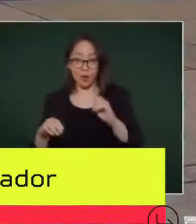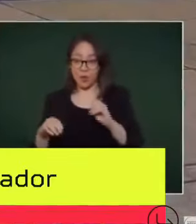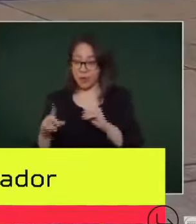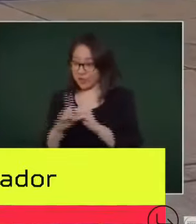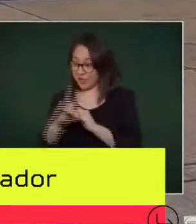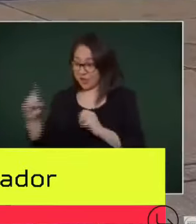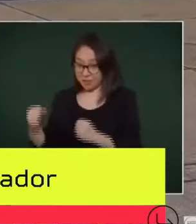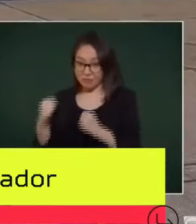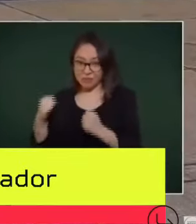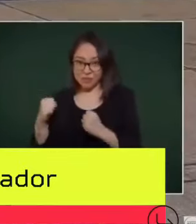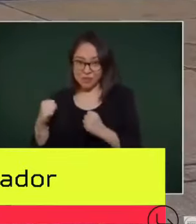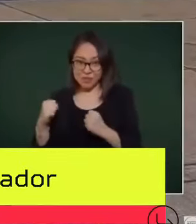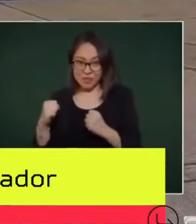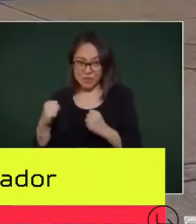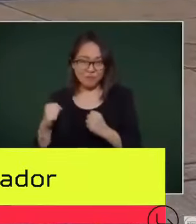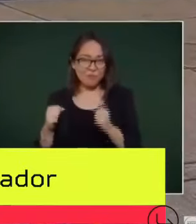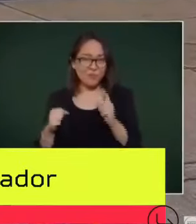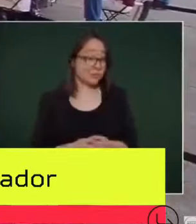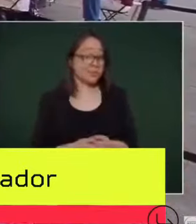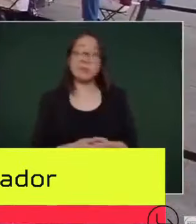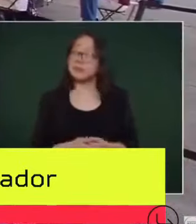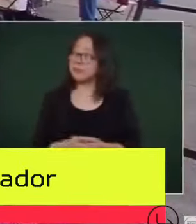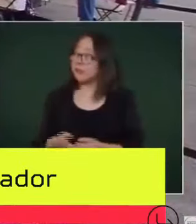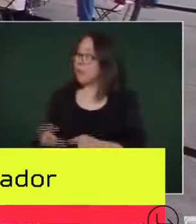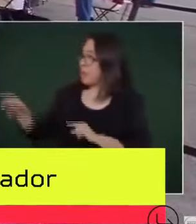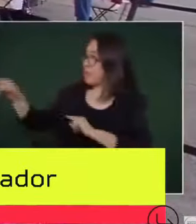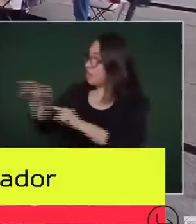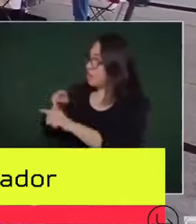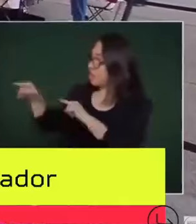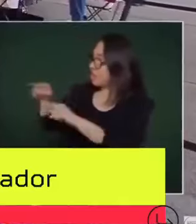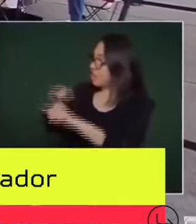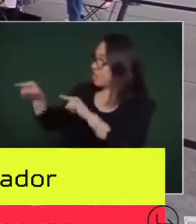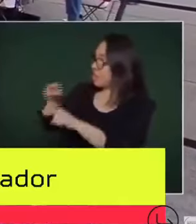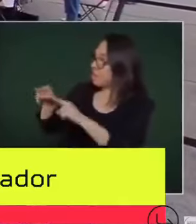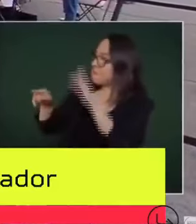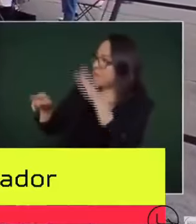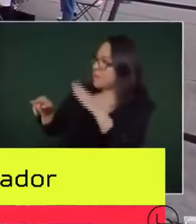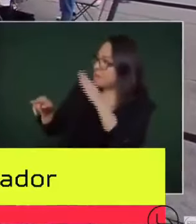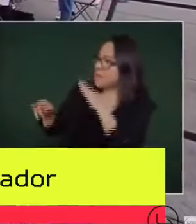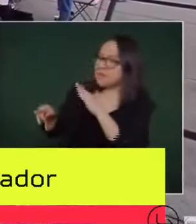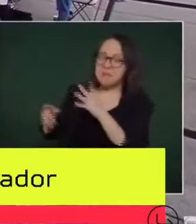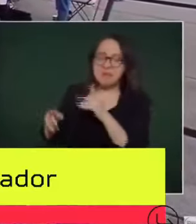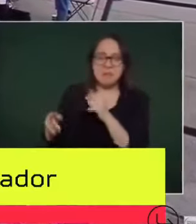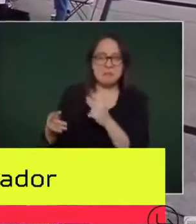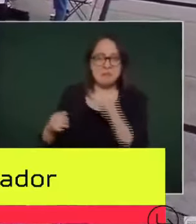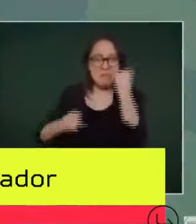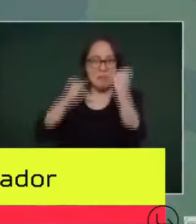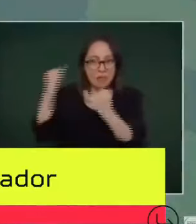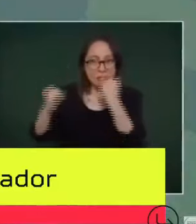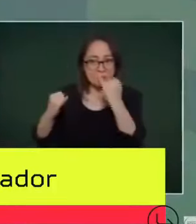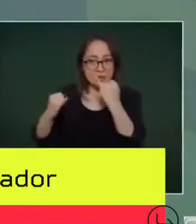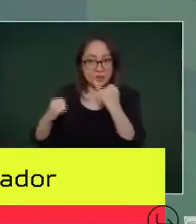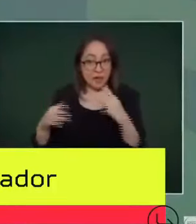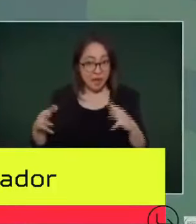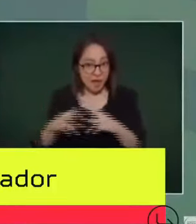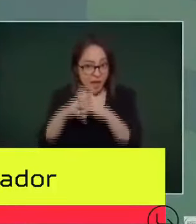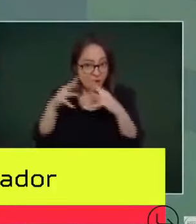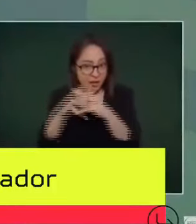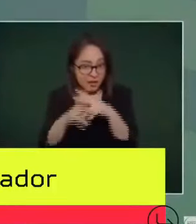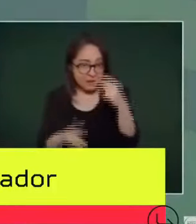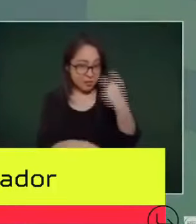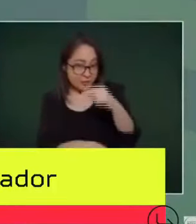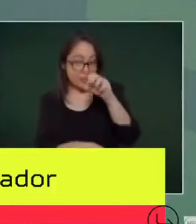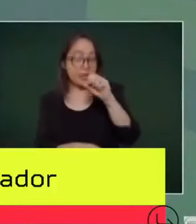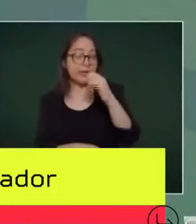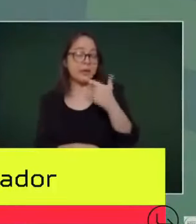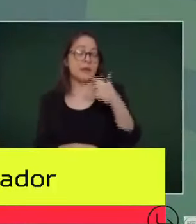más. Son iguales. Guerra sucia. Pero guerra